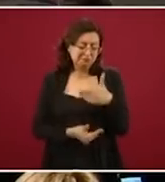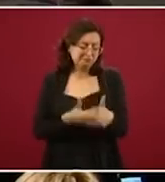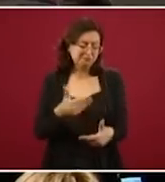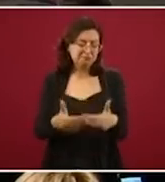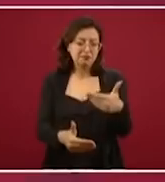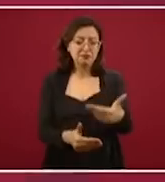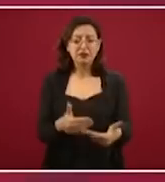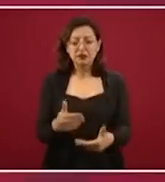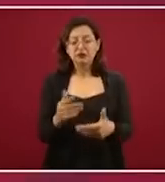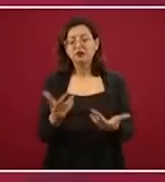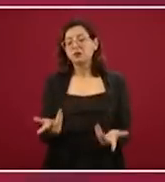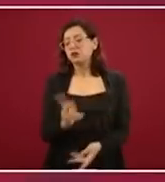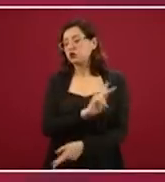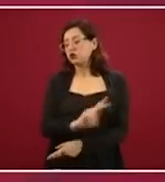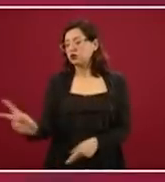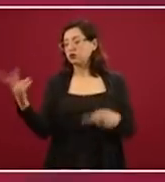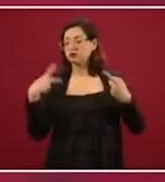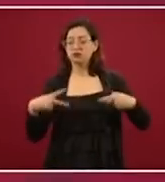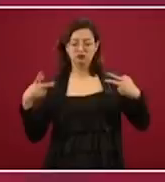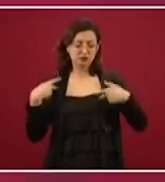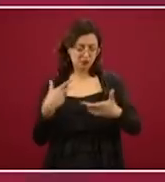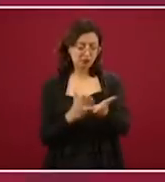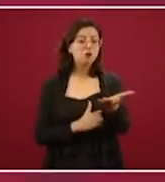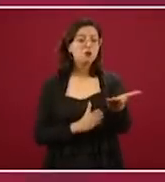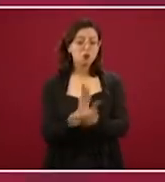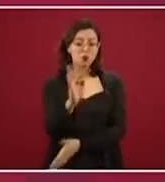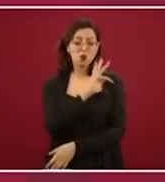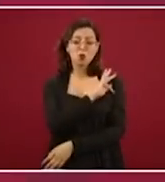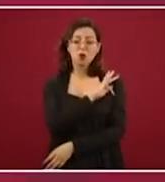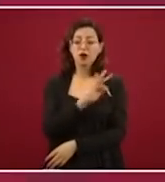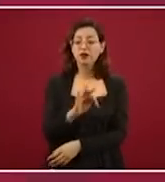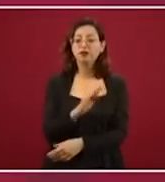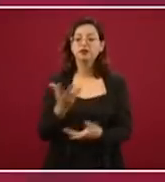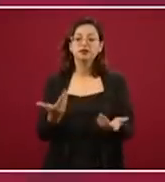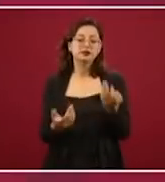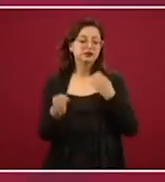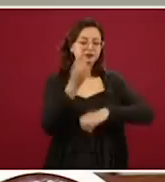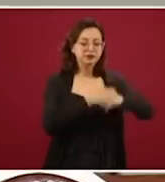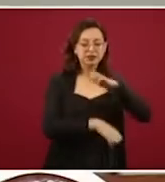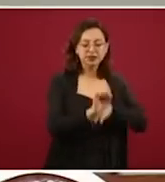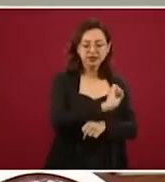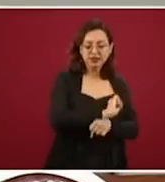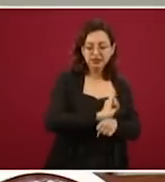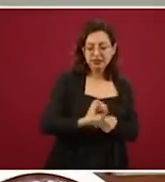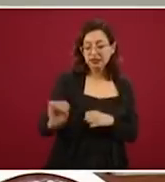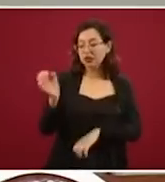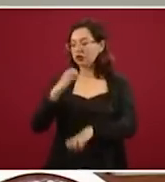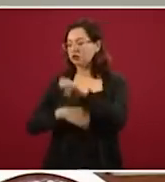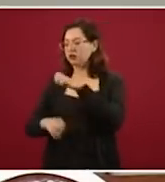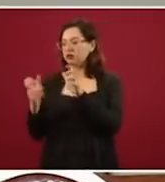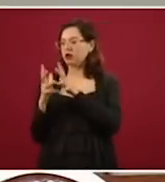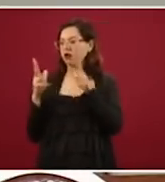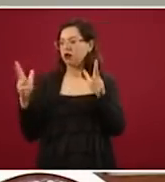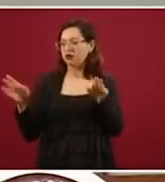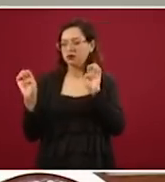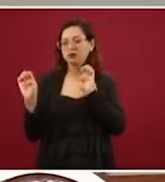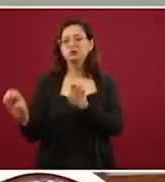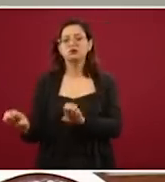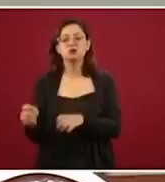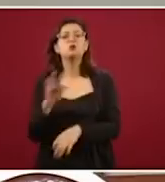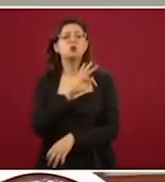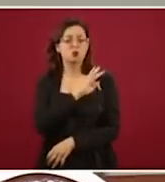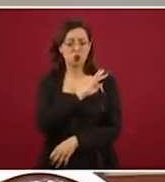con la idea de que puedan acceder todos, desde los empresarios más sencillos hasta los más sofisticados, y que puedan tener